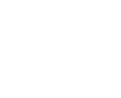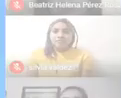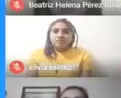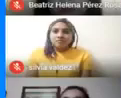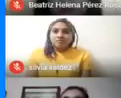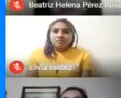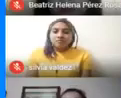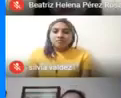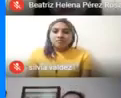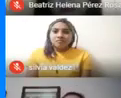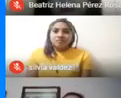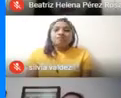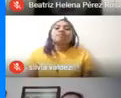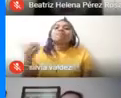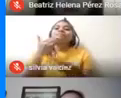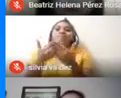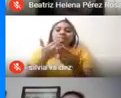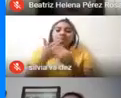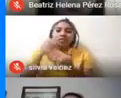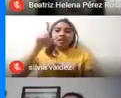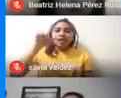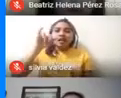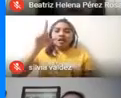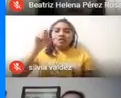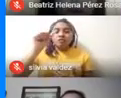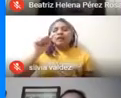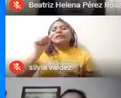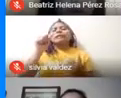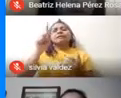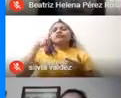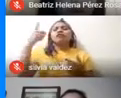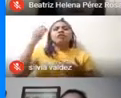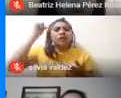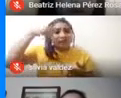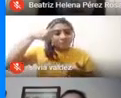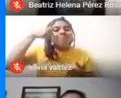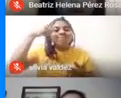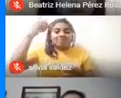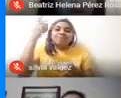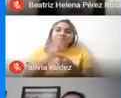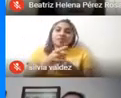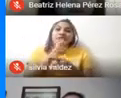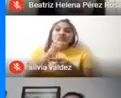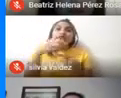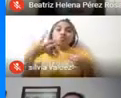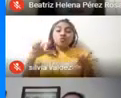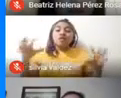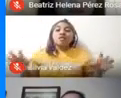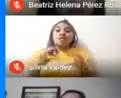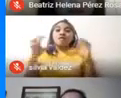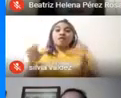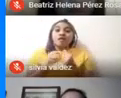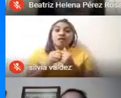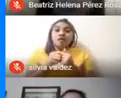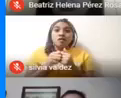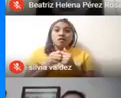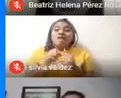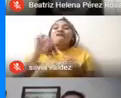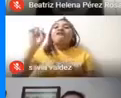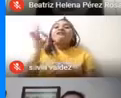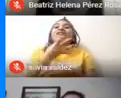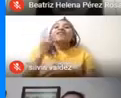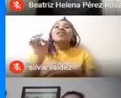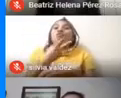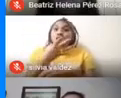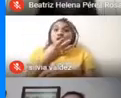Gracias, Laura. Sí, no, simplemente recordarles que efectivamente es un evento virtual,